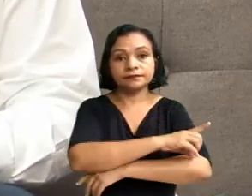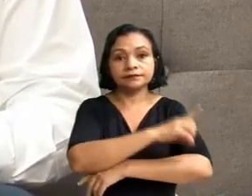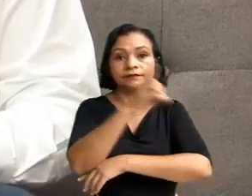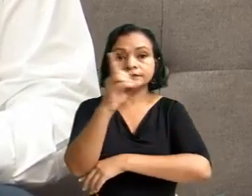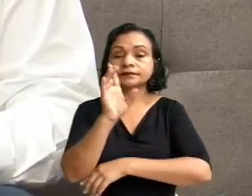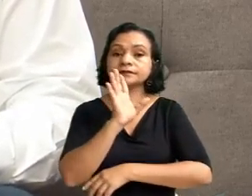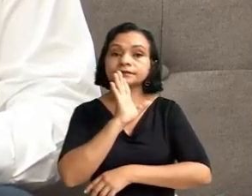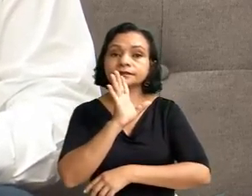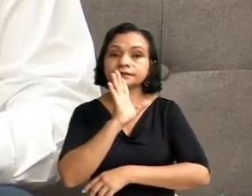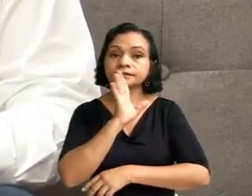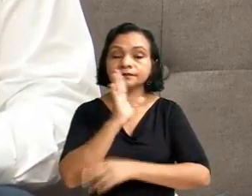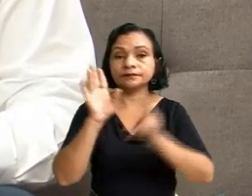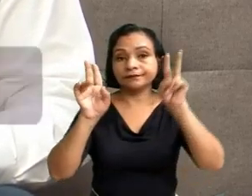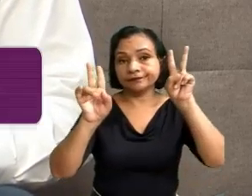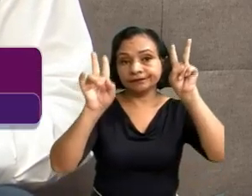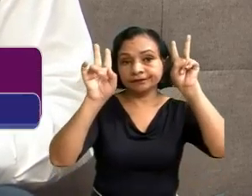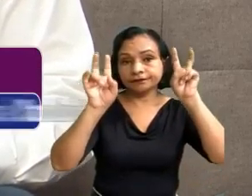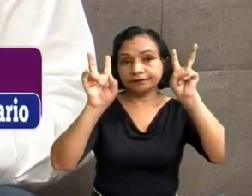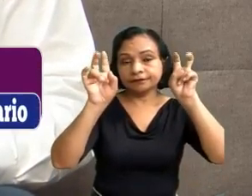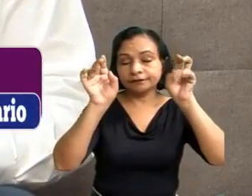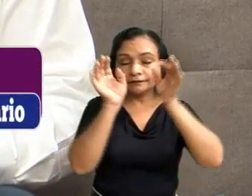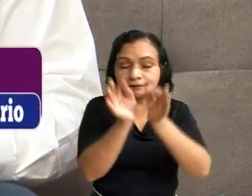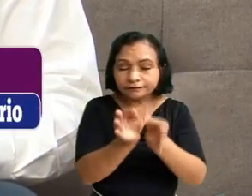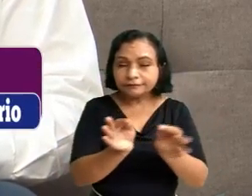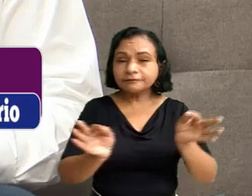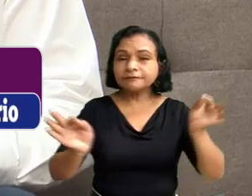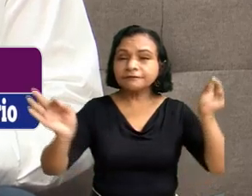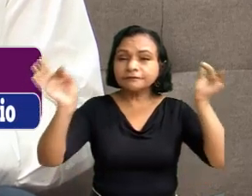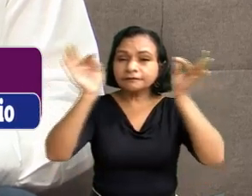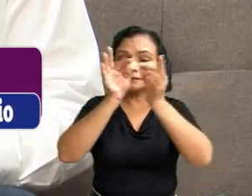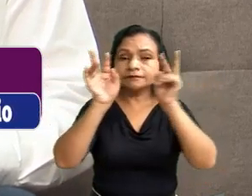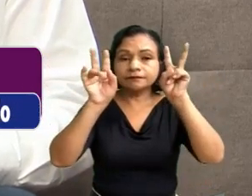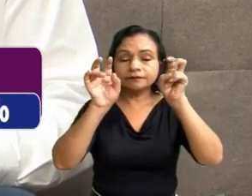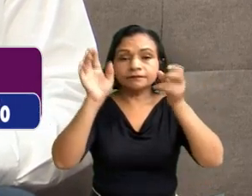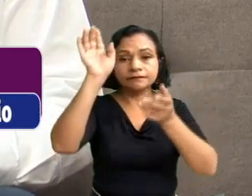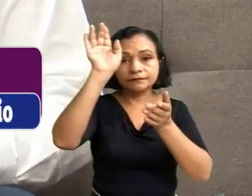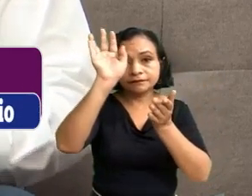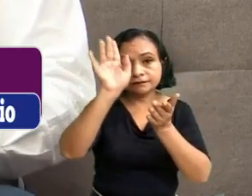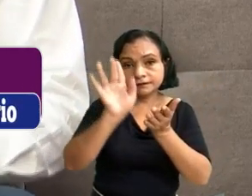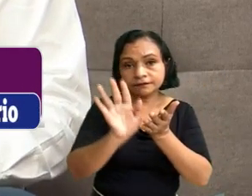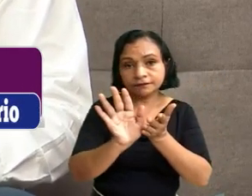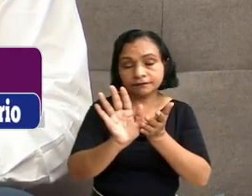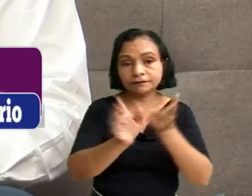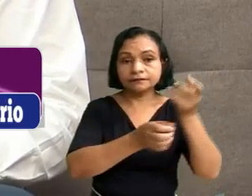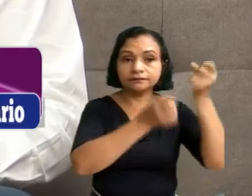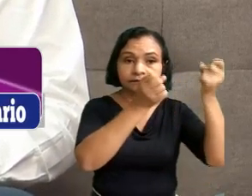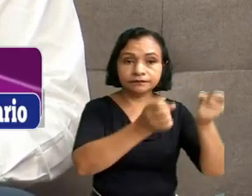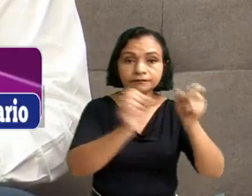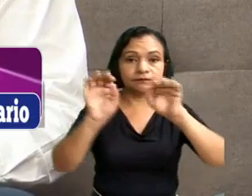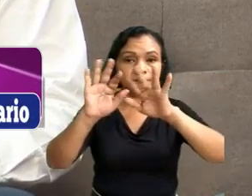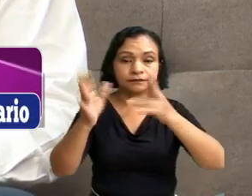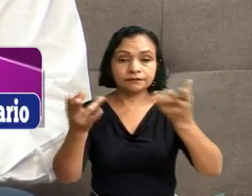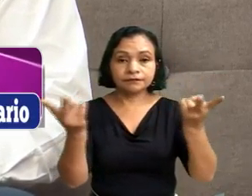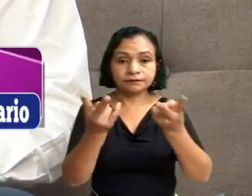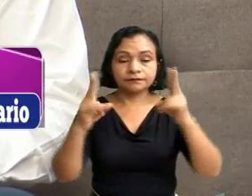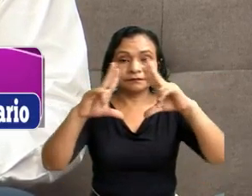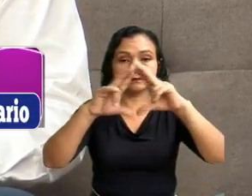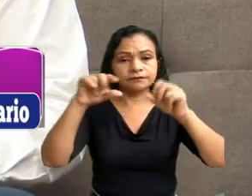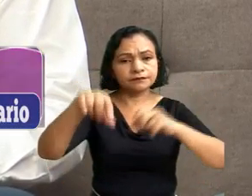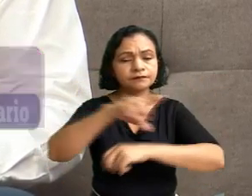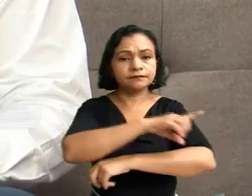de conversaciones sobre temas muy profundos intrínsecamente ligados al espíritu de las y los nicaragüenses hoy estaremos conversando